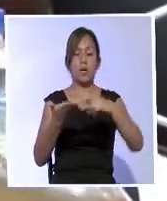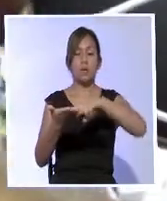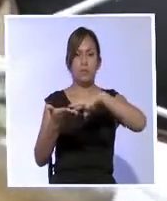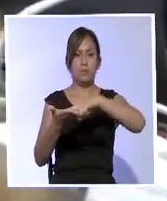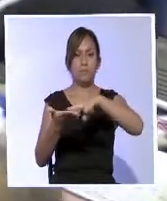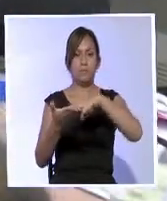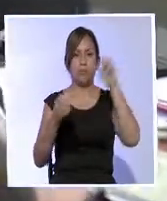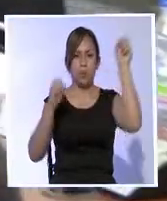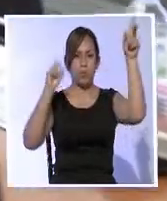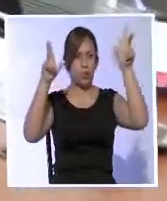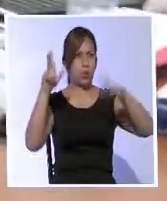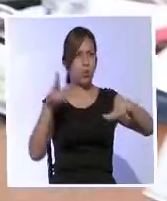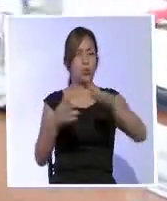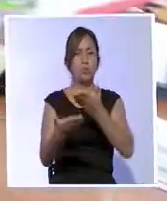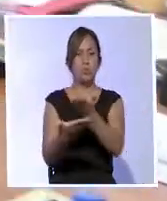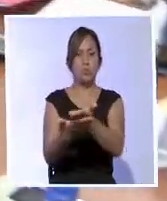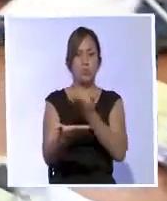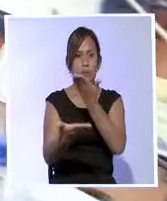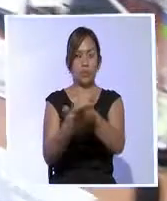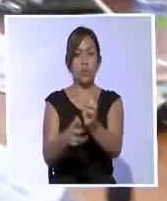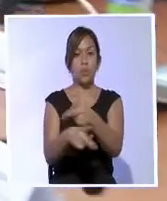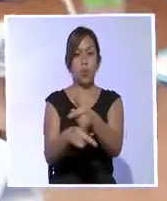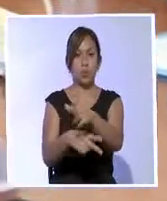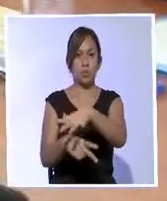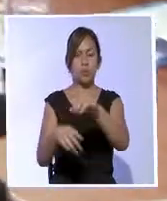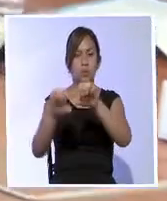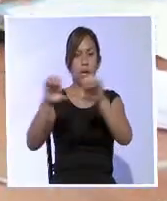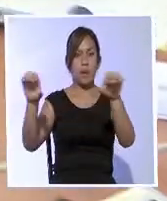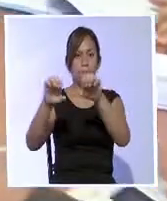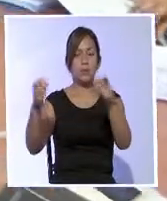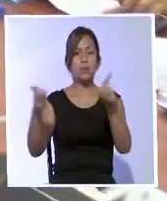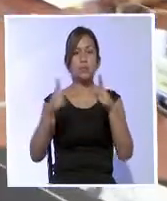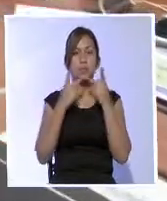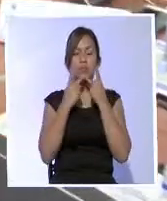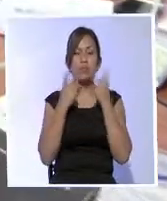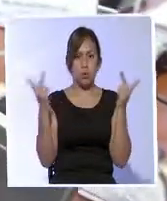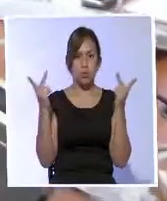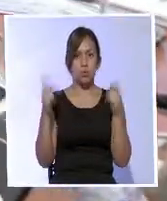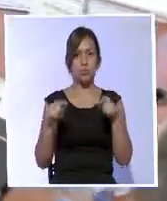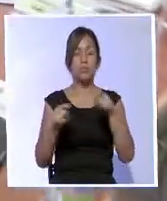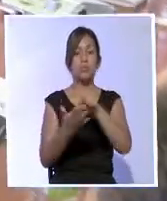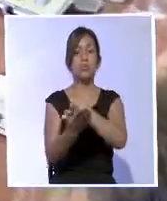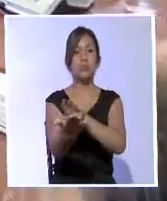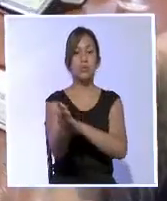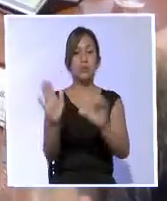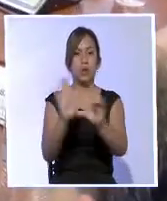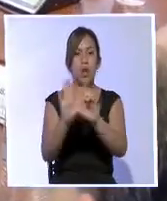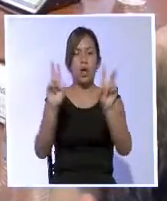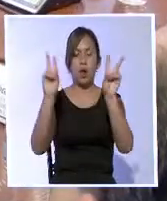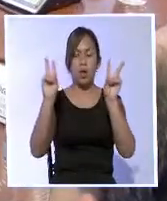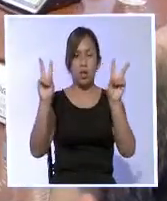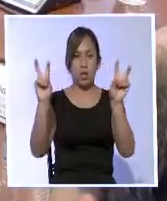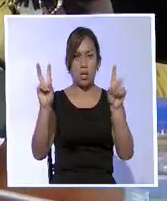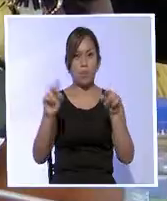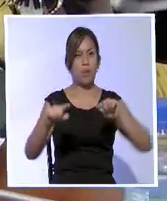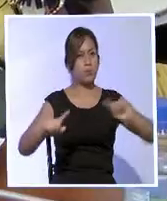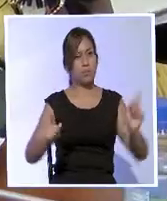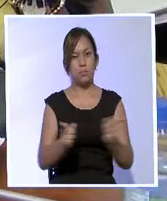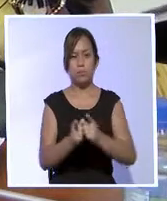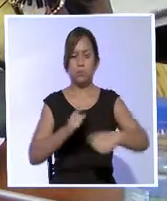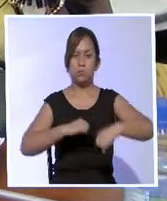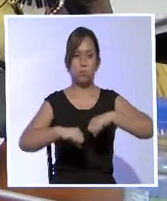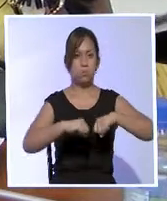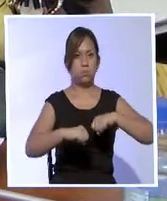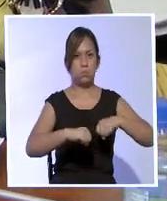las opiniones y propuestas del sector productivo empresarial y público en torno al proyecto de ley de optimización y simplificación de trámites